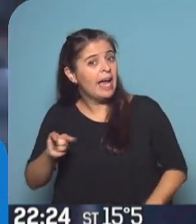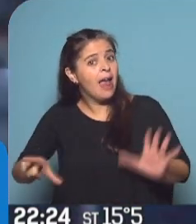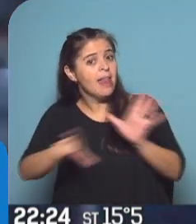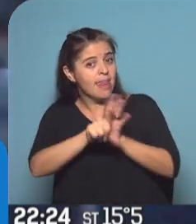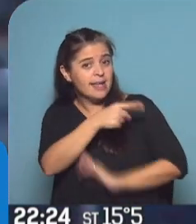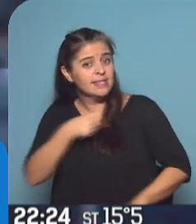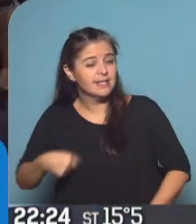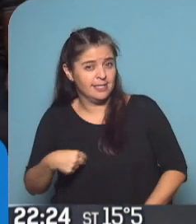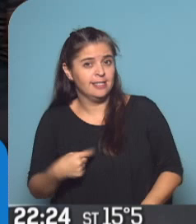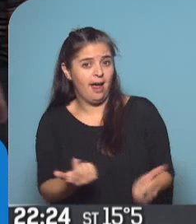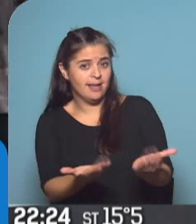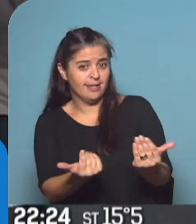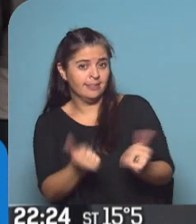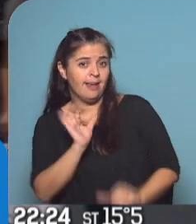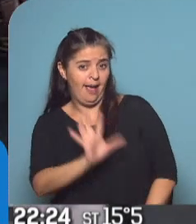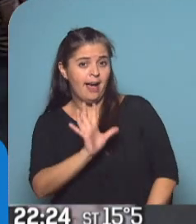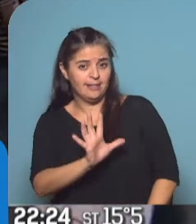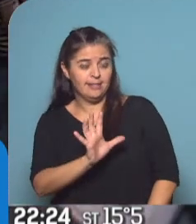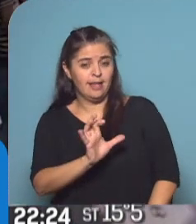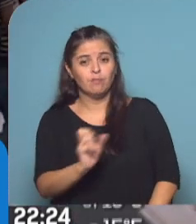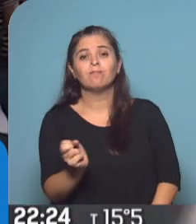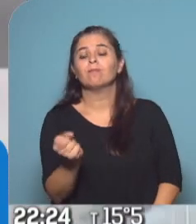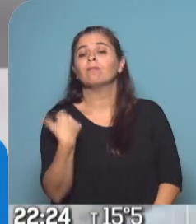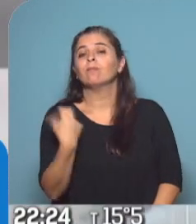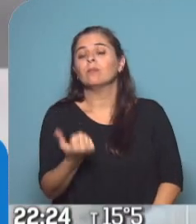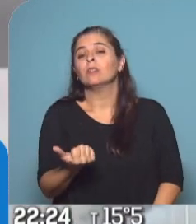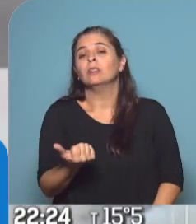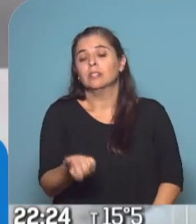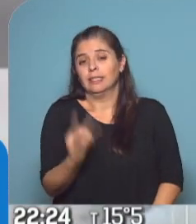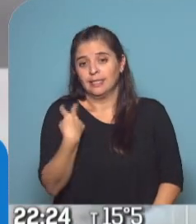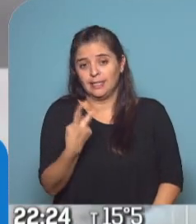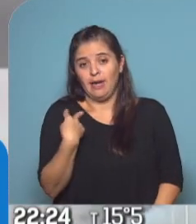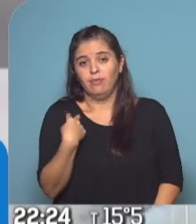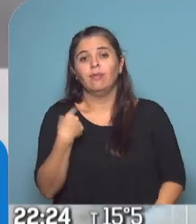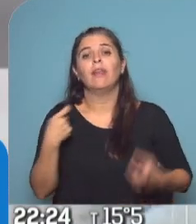existe el analista